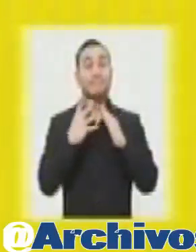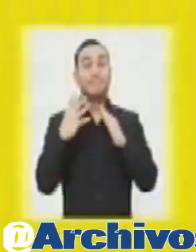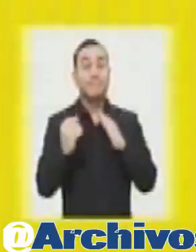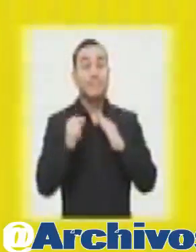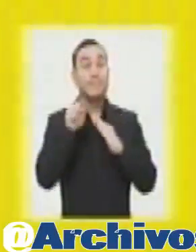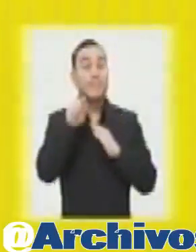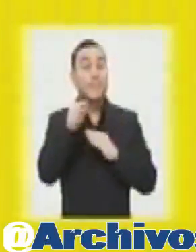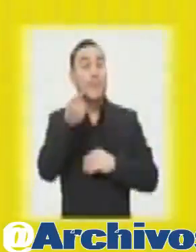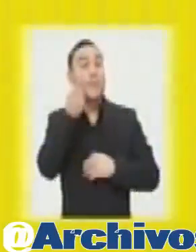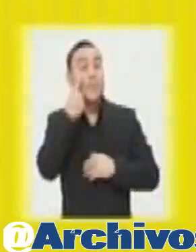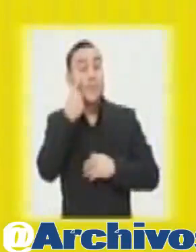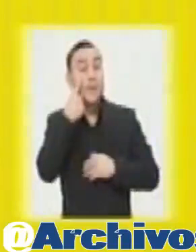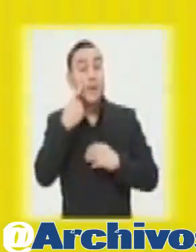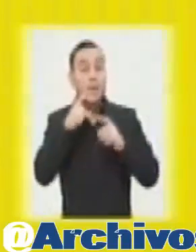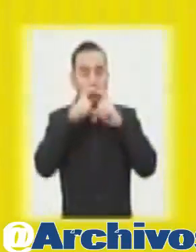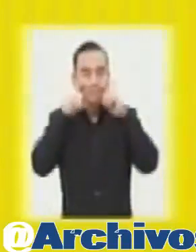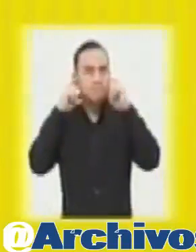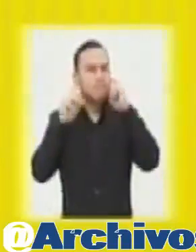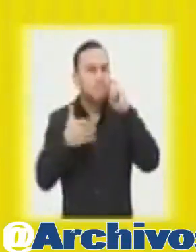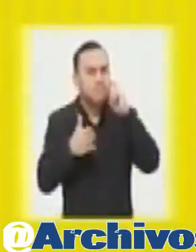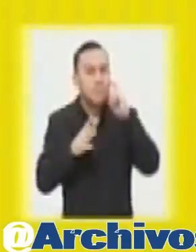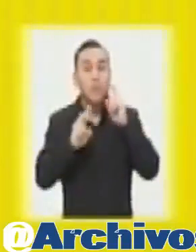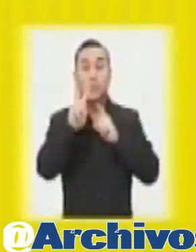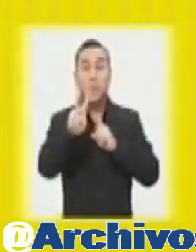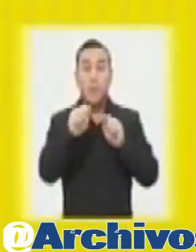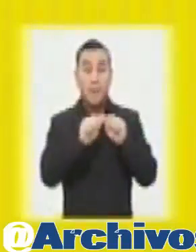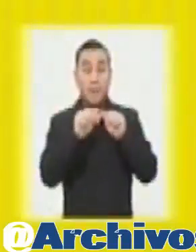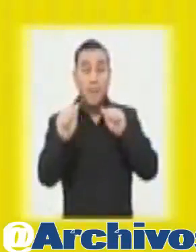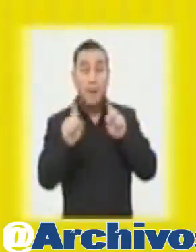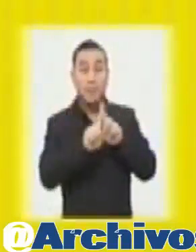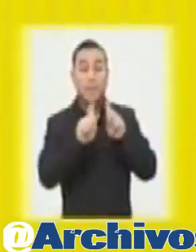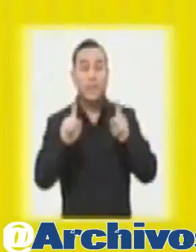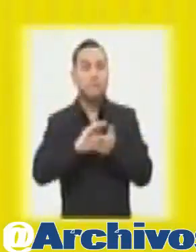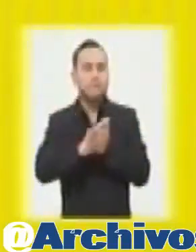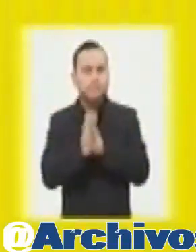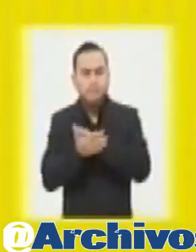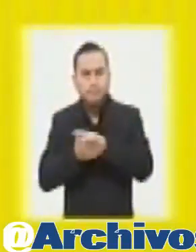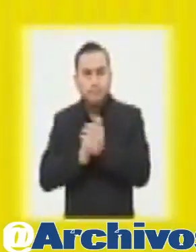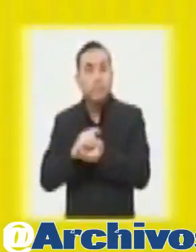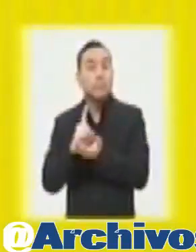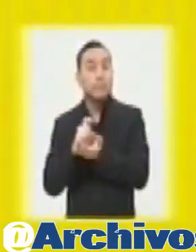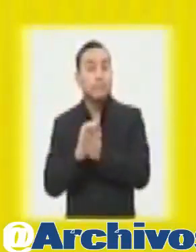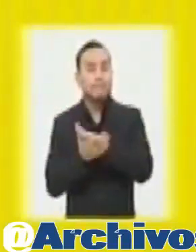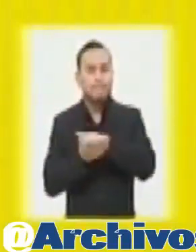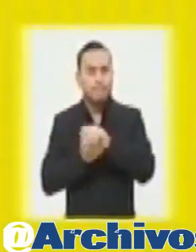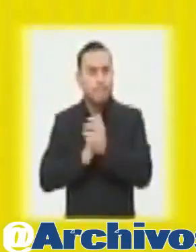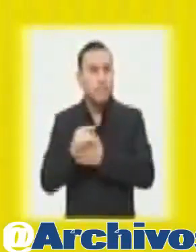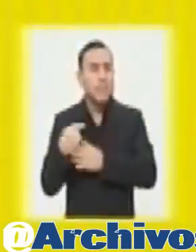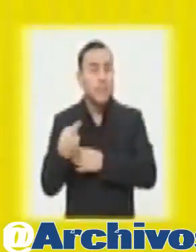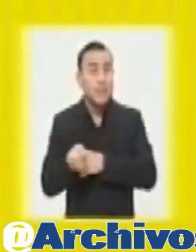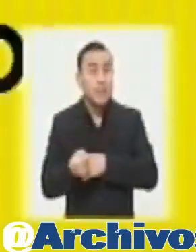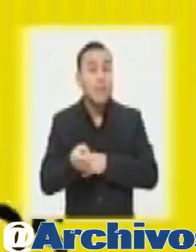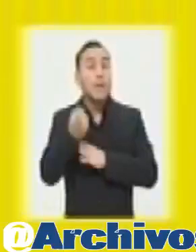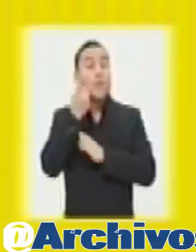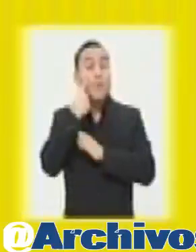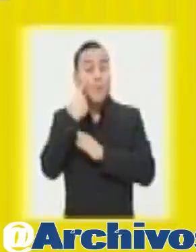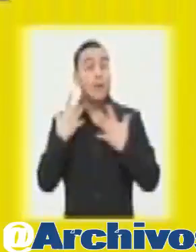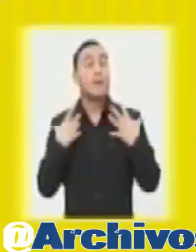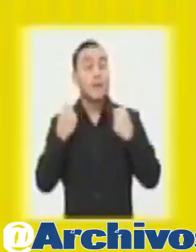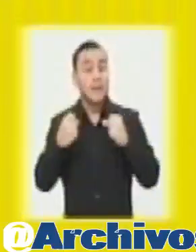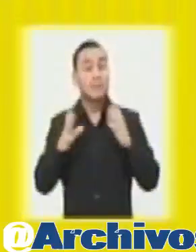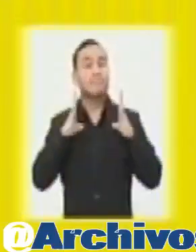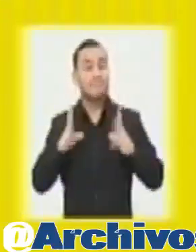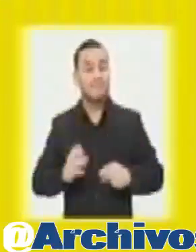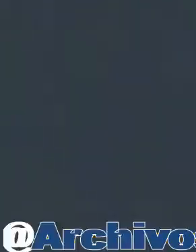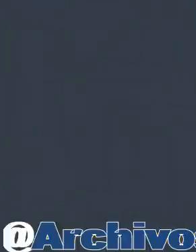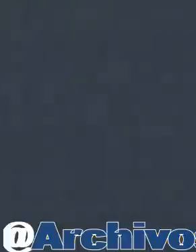Sales de casa, usa siempre mascarilla. Mantén 2 metros de distancia. Lávate las manos con jabón y usa alcohol gel. No